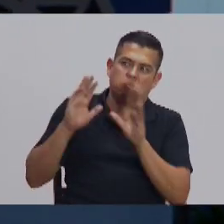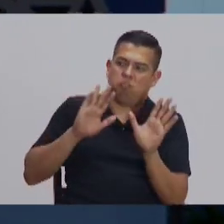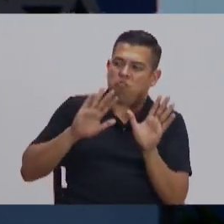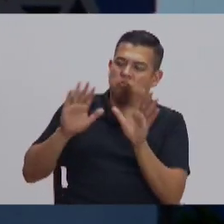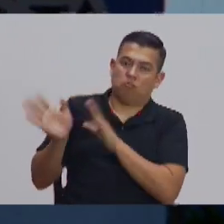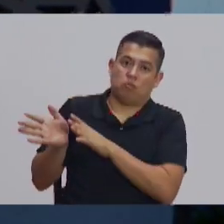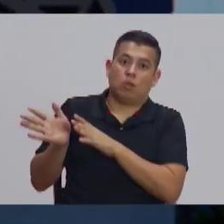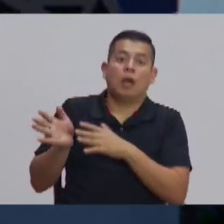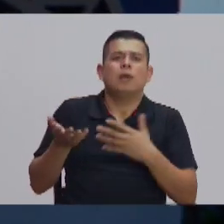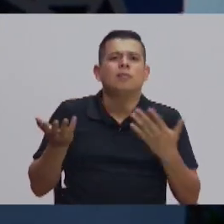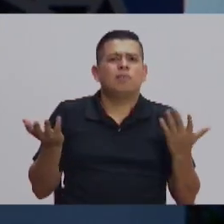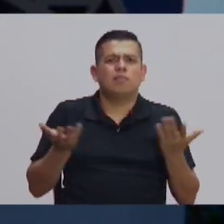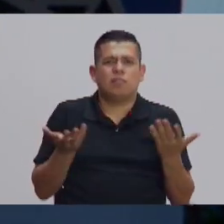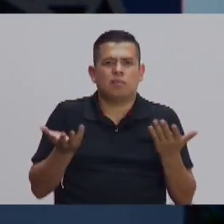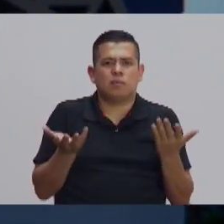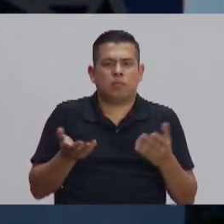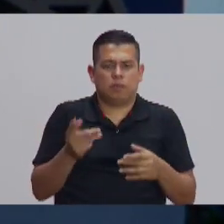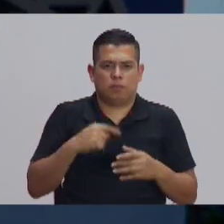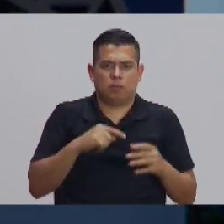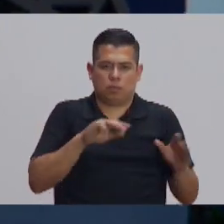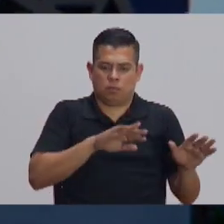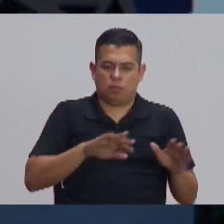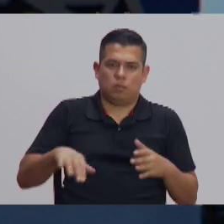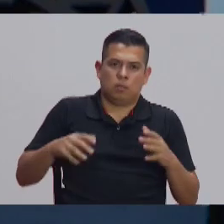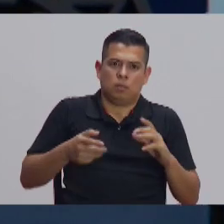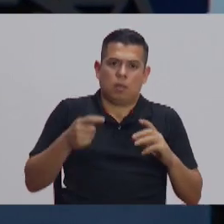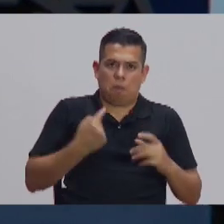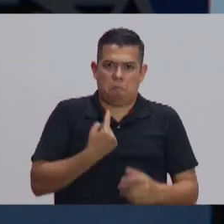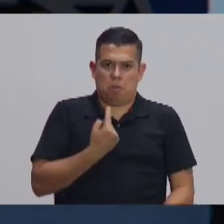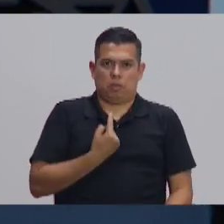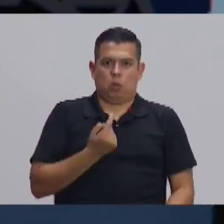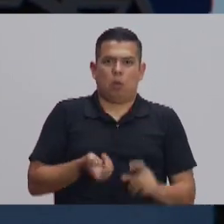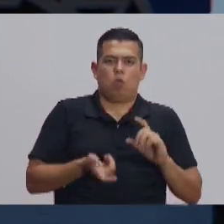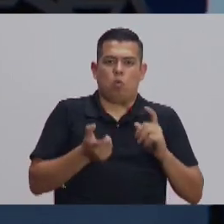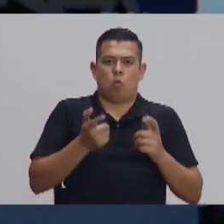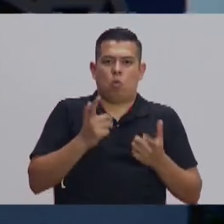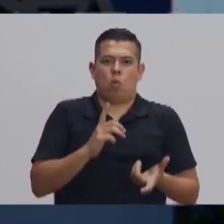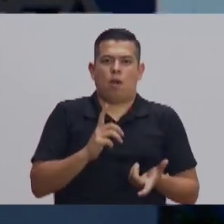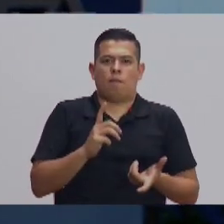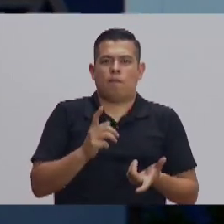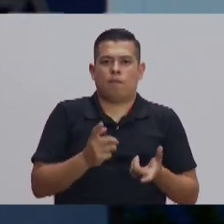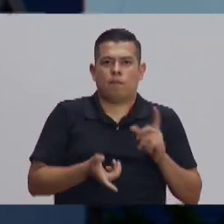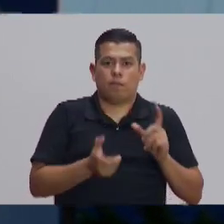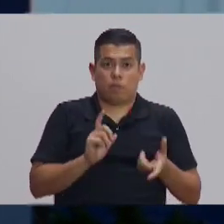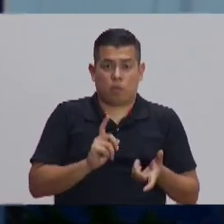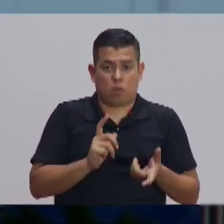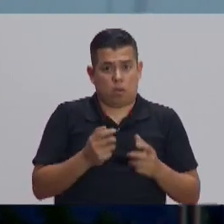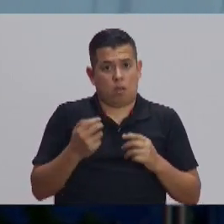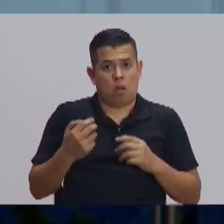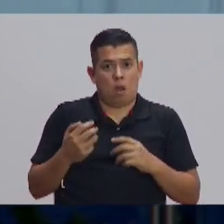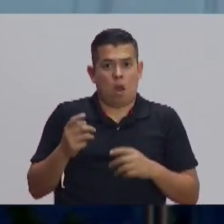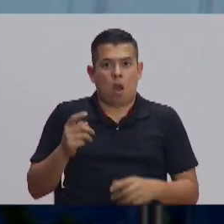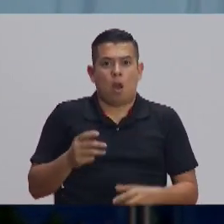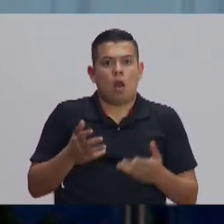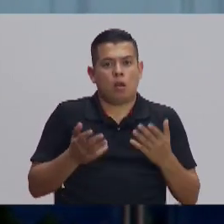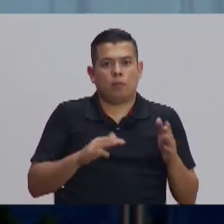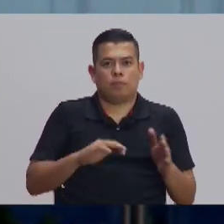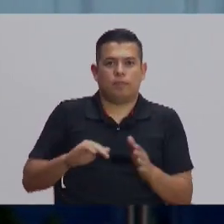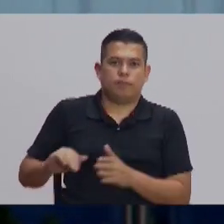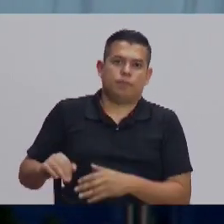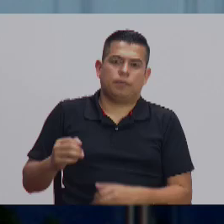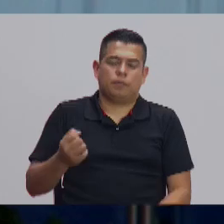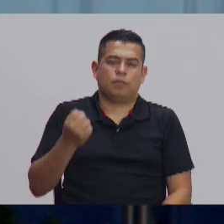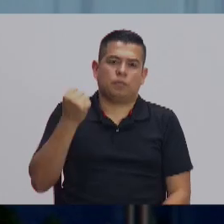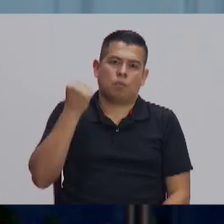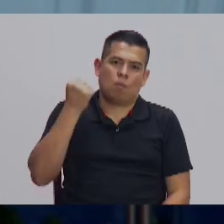sino que tenían que venir de entrar como una nueva persona como una nueva generación otra cosa